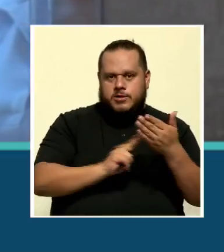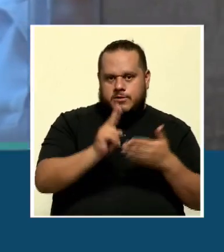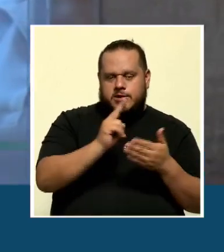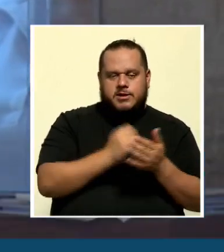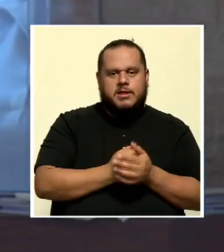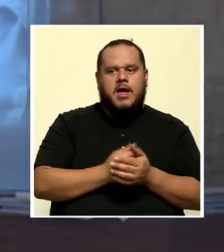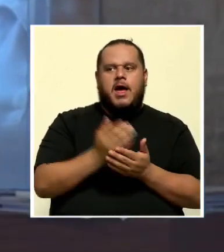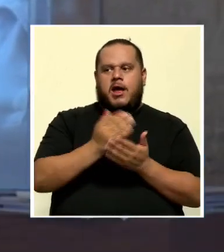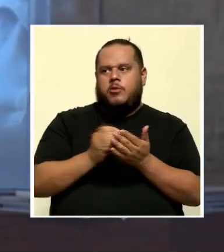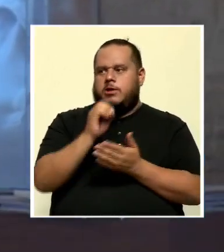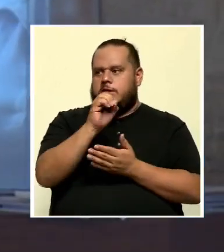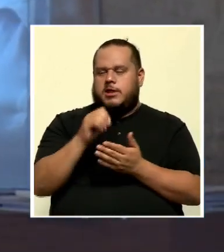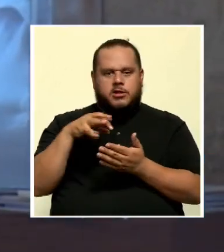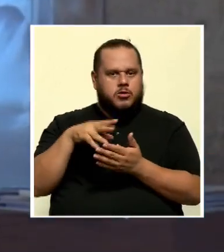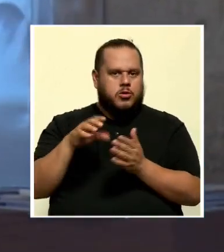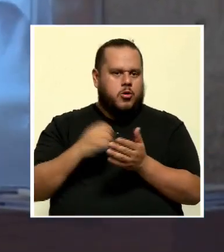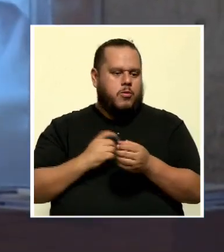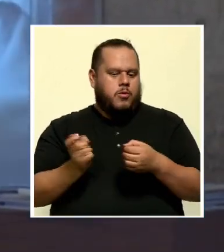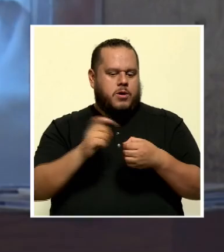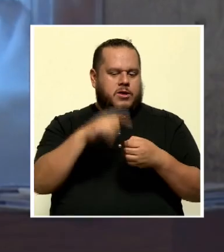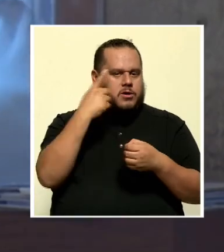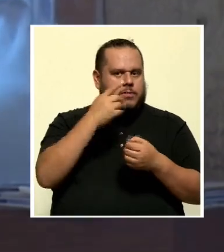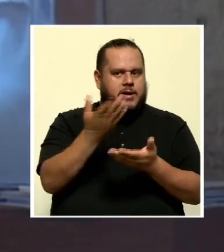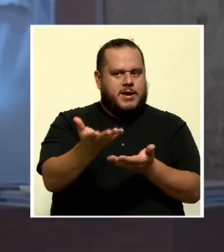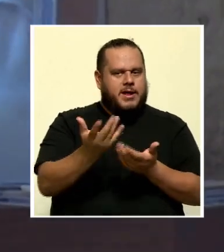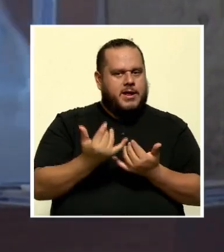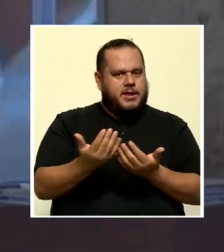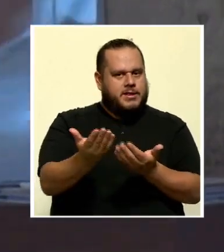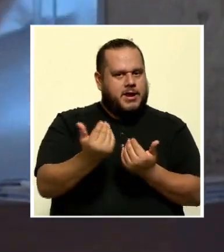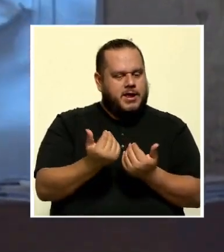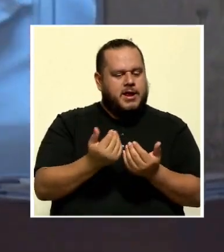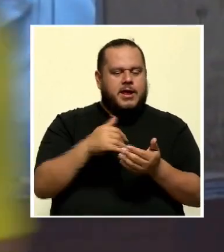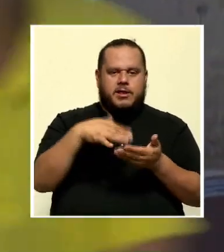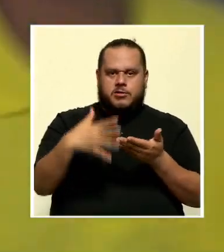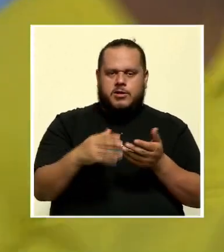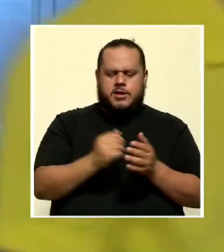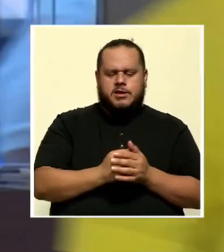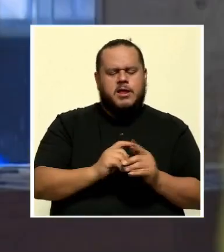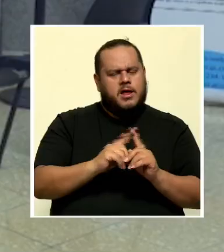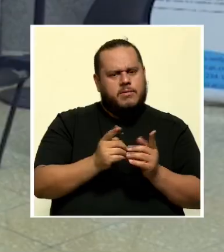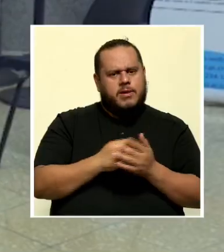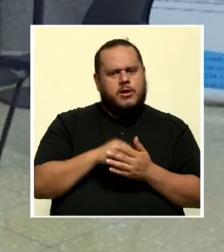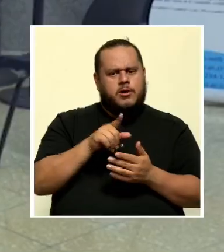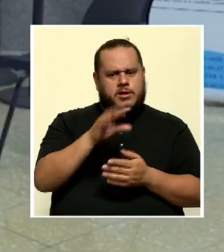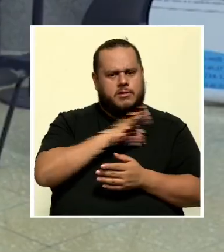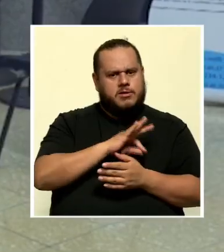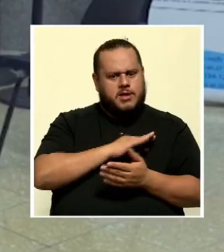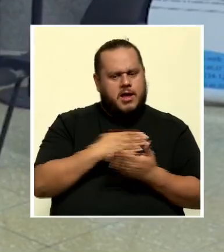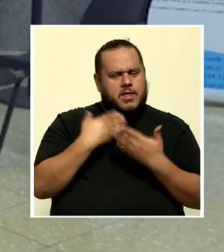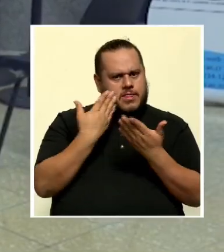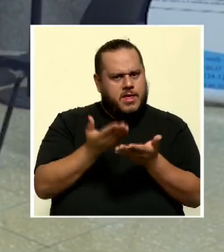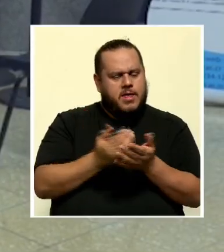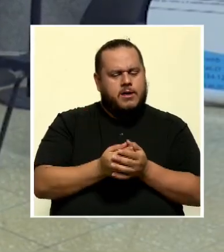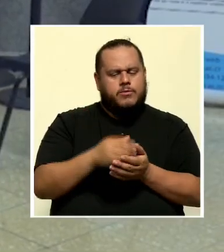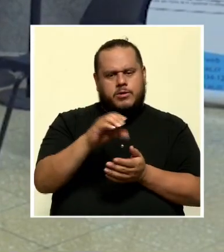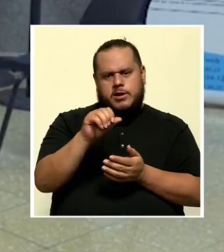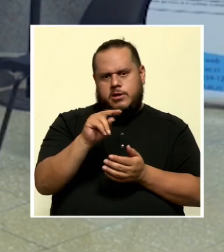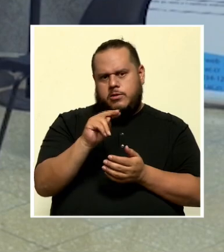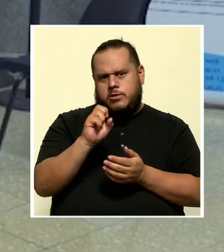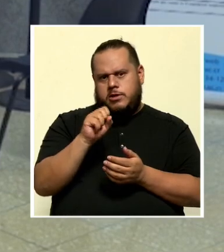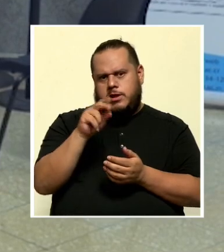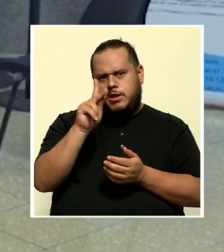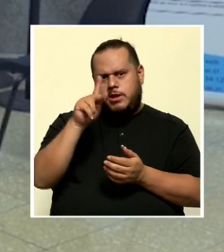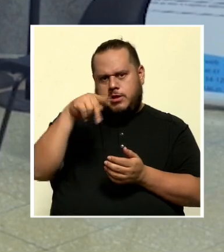algunas casas de estudio como gancho para atraer estudiantes. Pese a esta ventaja dada por el CONESUB, las universidades se